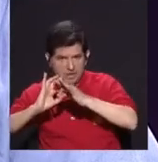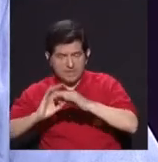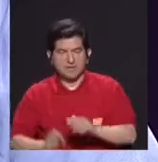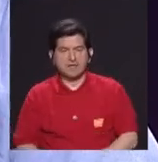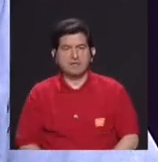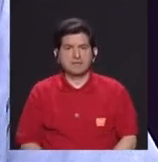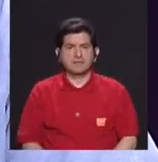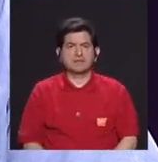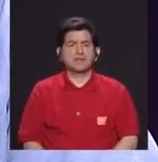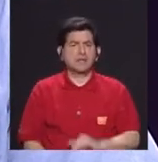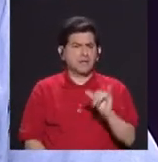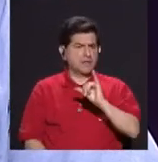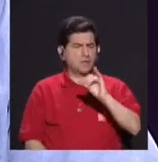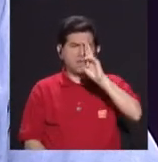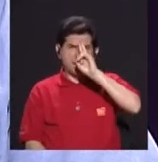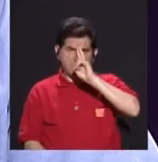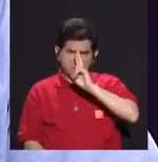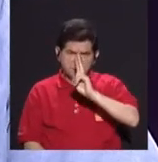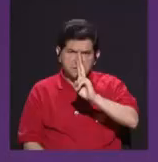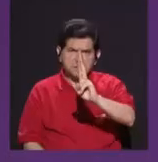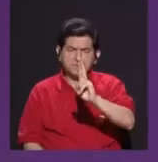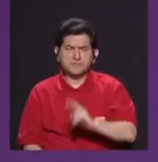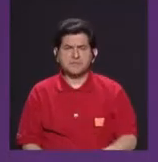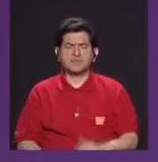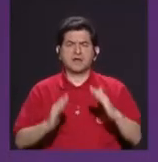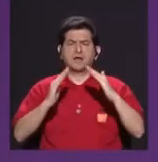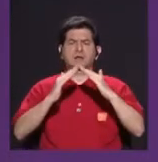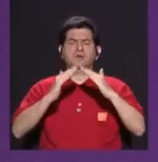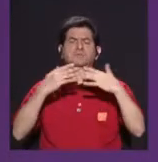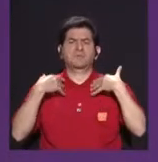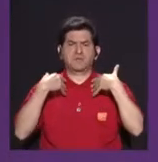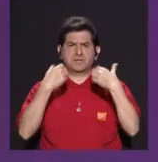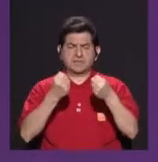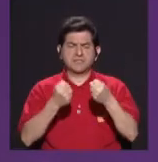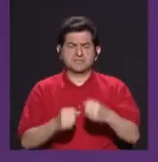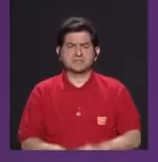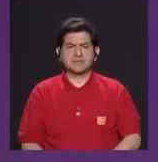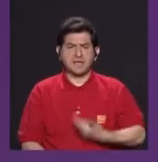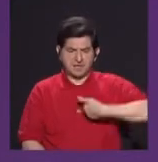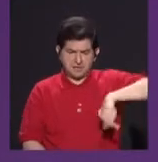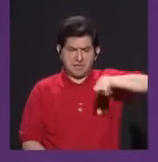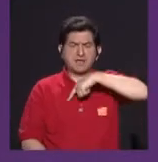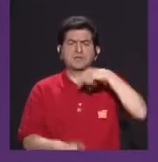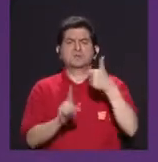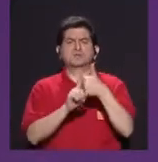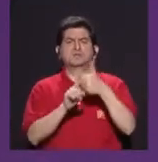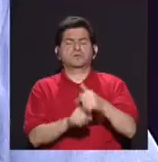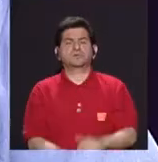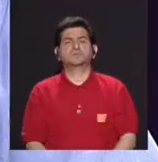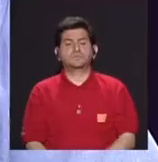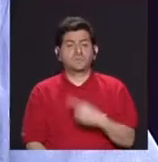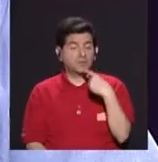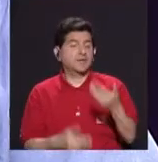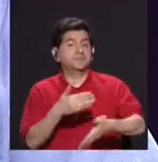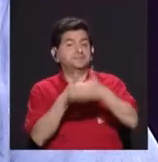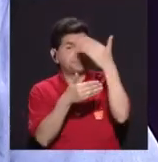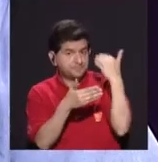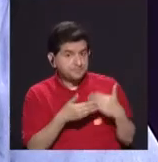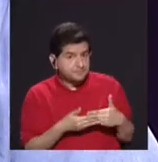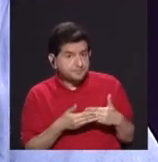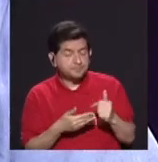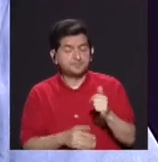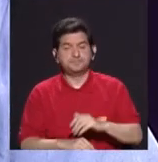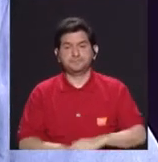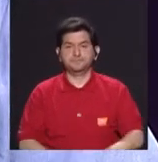incluso el respeto por la convivencia sana entre nosotros mismos como comentaba éste anteriormente